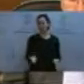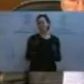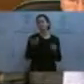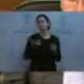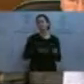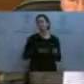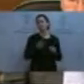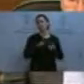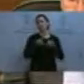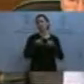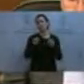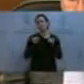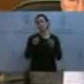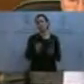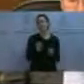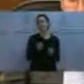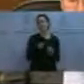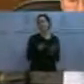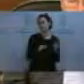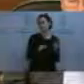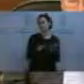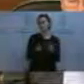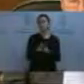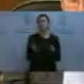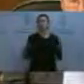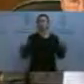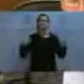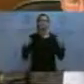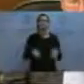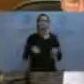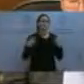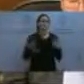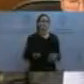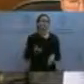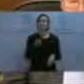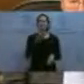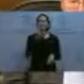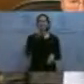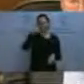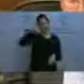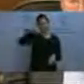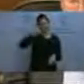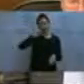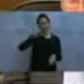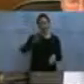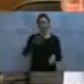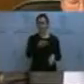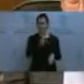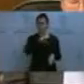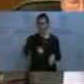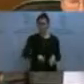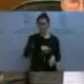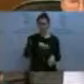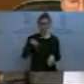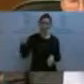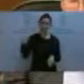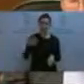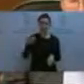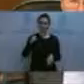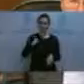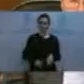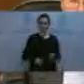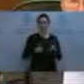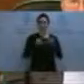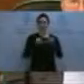Ayuntamiento. Y es un tema muy complejo. Y usted bien sabe, y yo lo que quiero es que hoy diga claramente a los